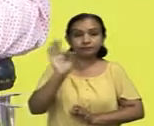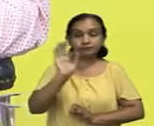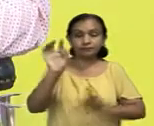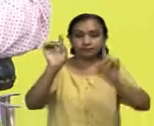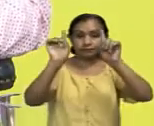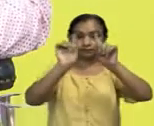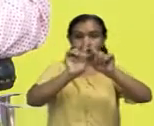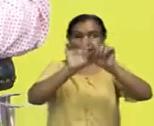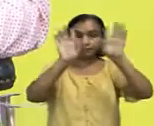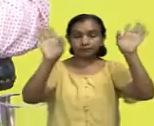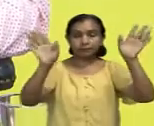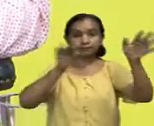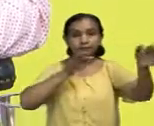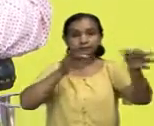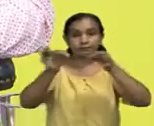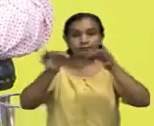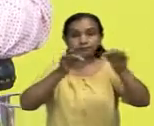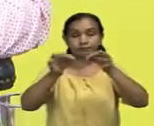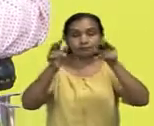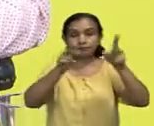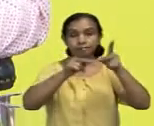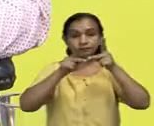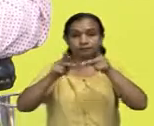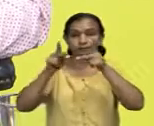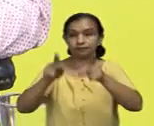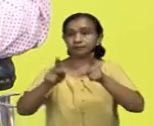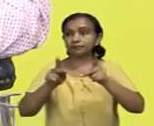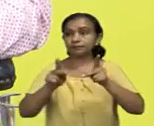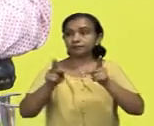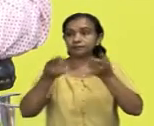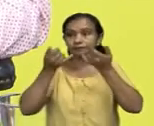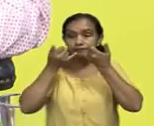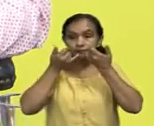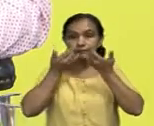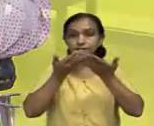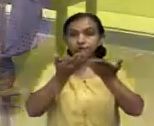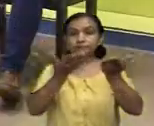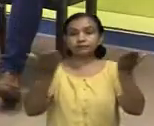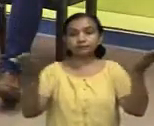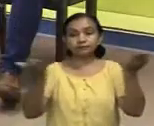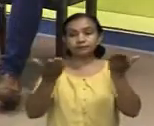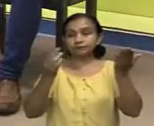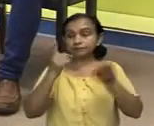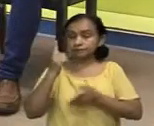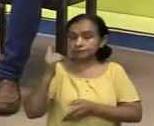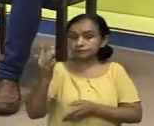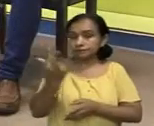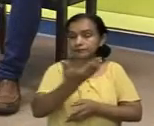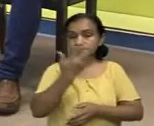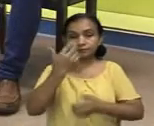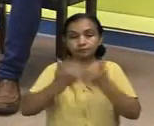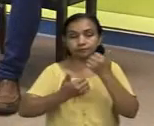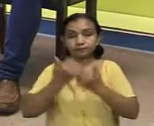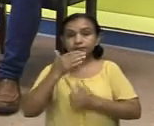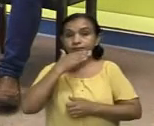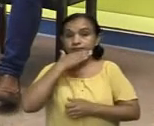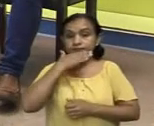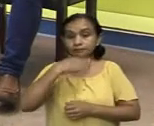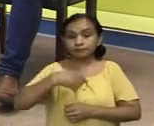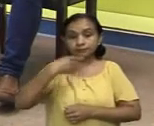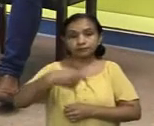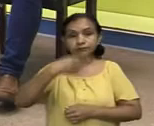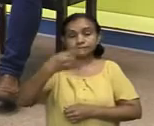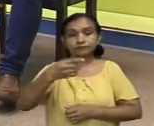transparente de decirle a la población esto está pasando. De mantenerla informada y al tanto de toda la situación que estamos viviendo día a día, de